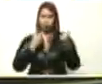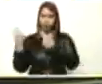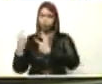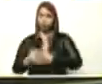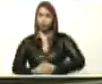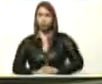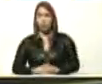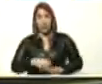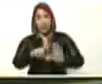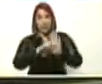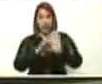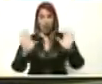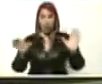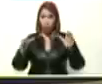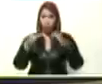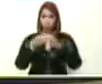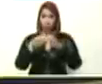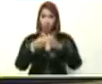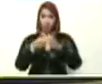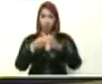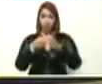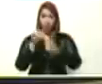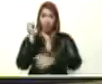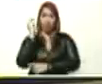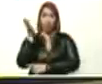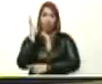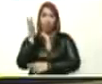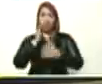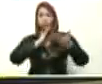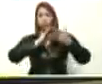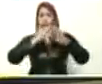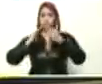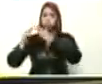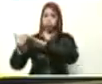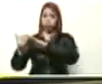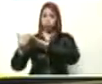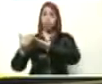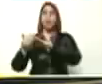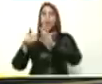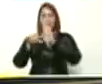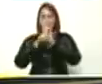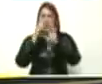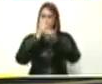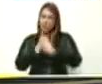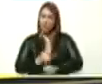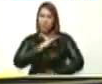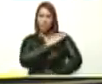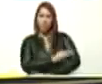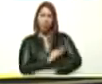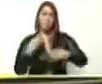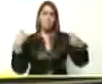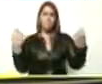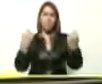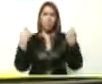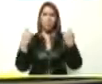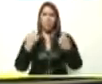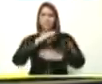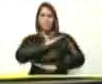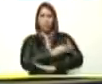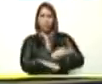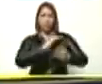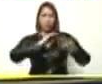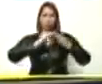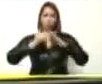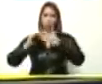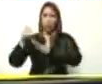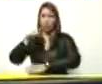la ley orgánica, del parlamento, comunal, una ley, esperada, por el poder popular, por el poder, comunal,